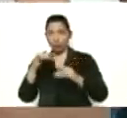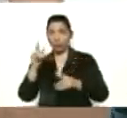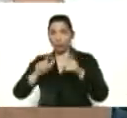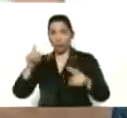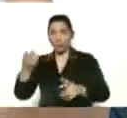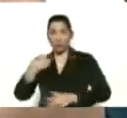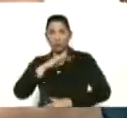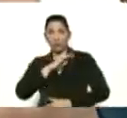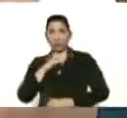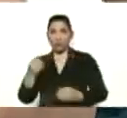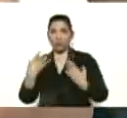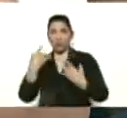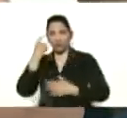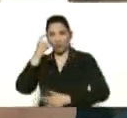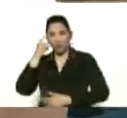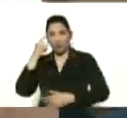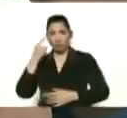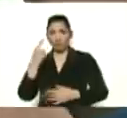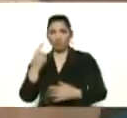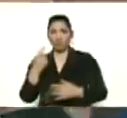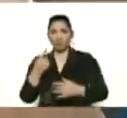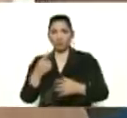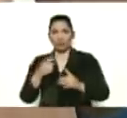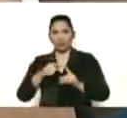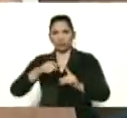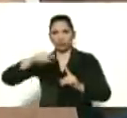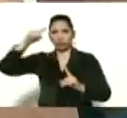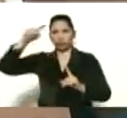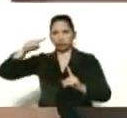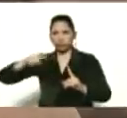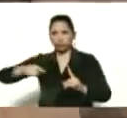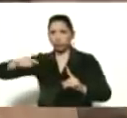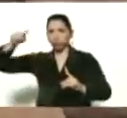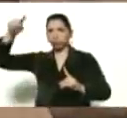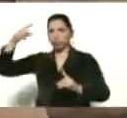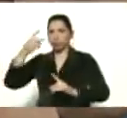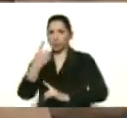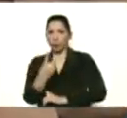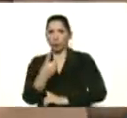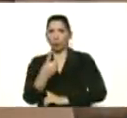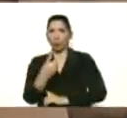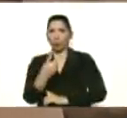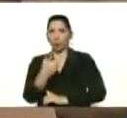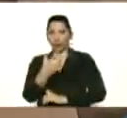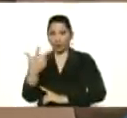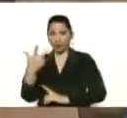día y luego tenemos 2 picos relacionados.